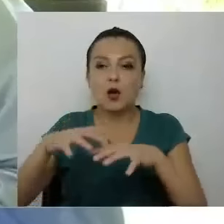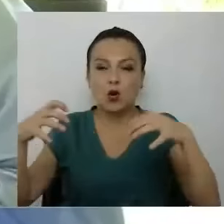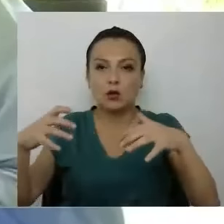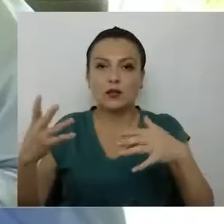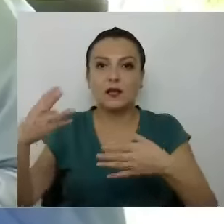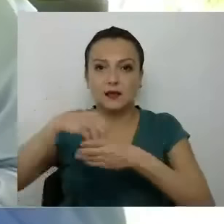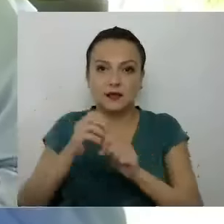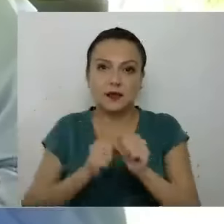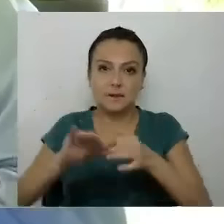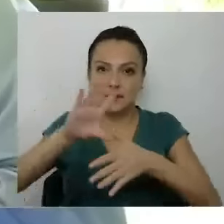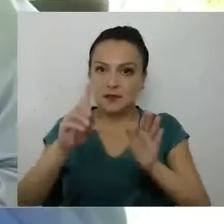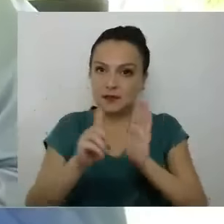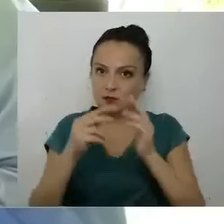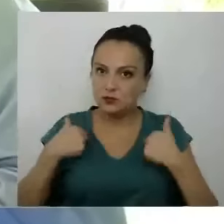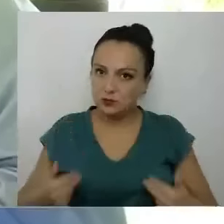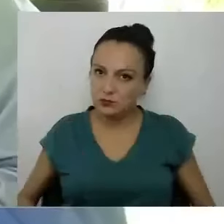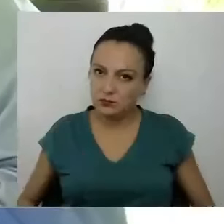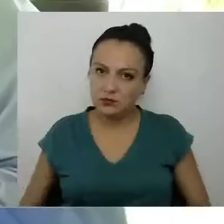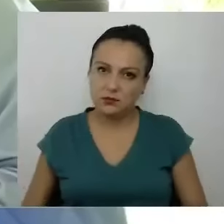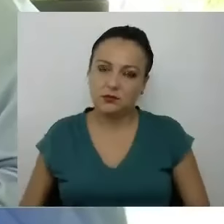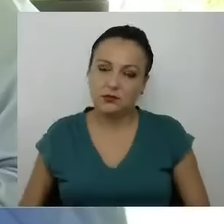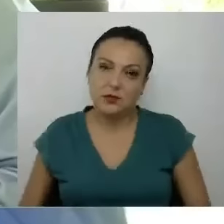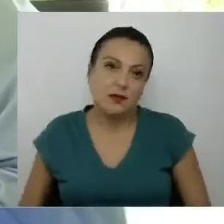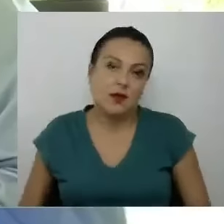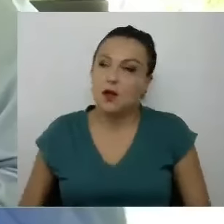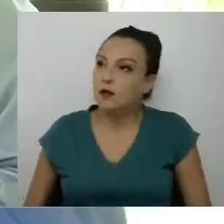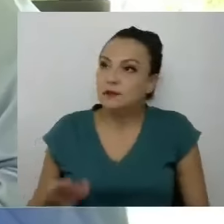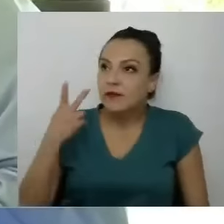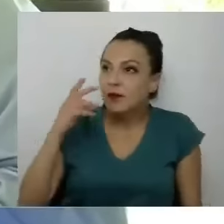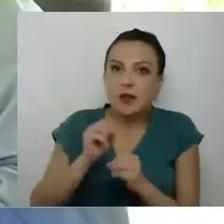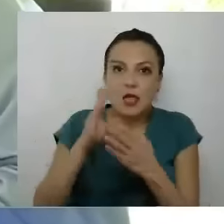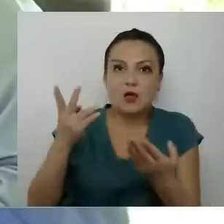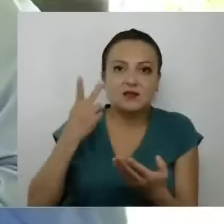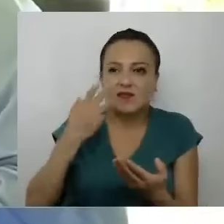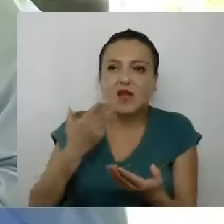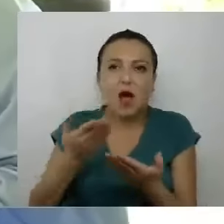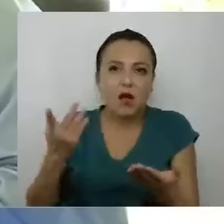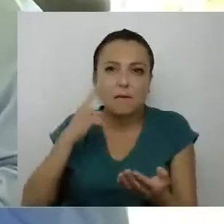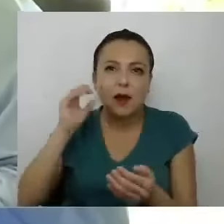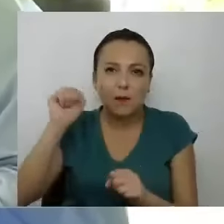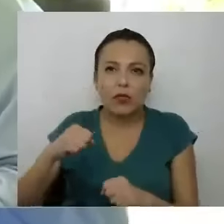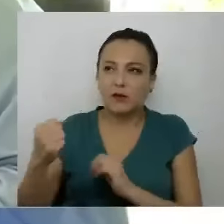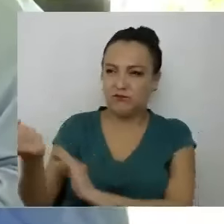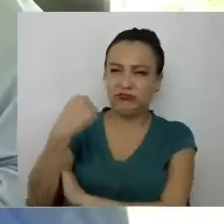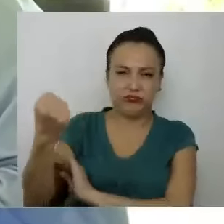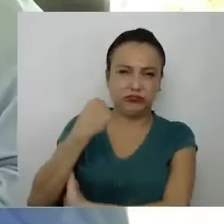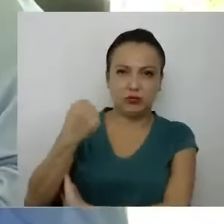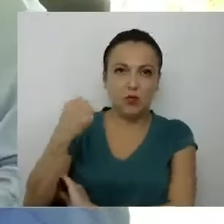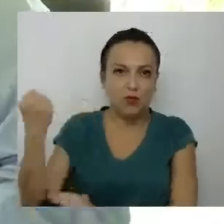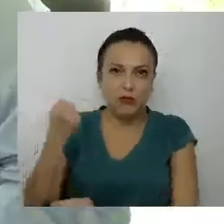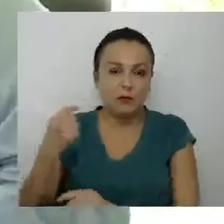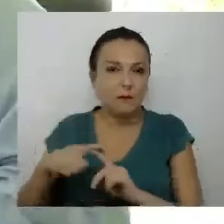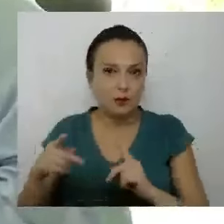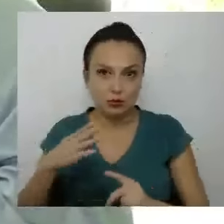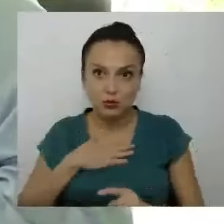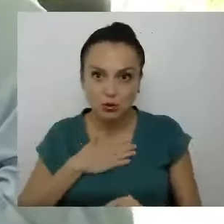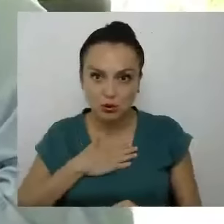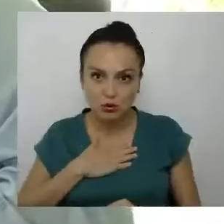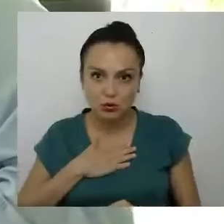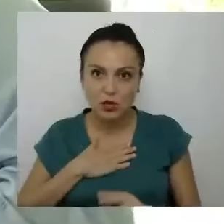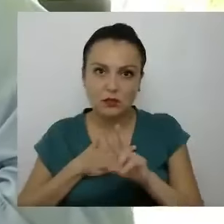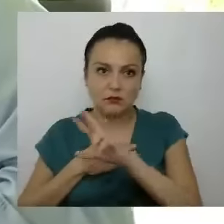Derechos Humanos. Así es que, bueno, evidentemente había material para atacar a Johnny Araya, pero yo, que estoy a